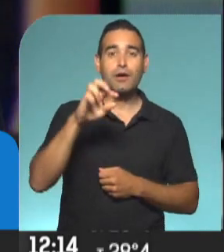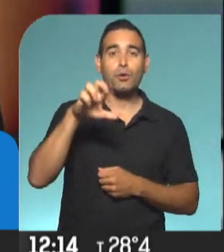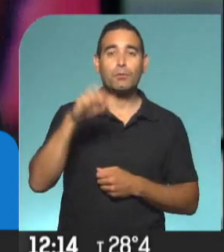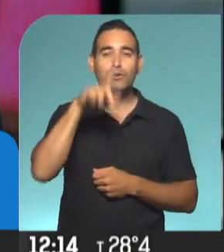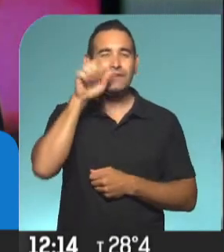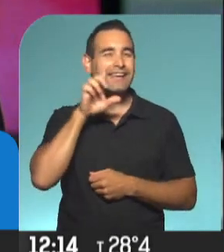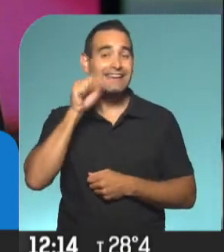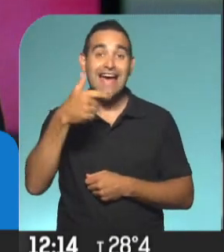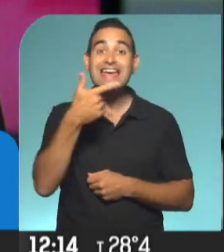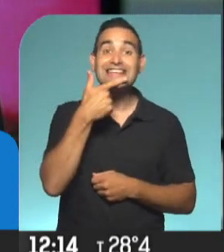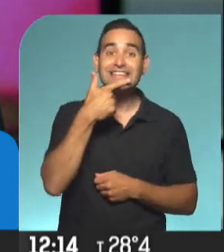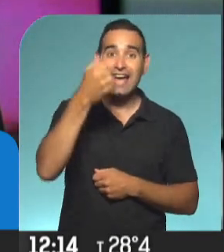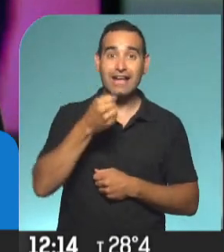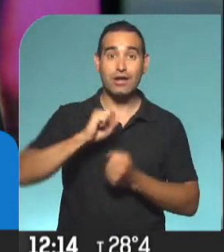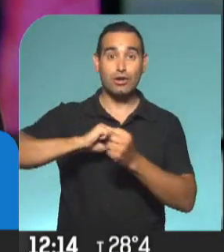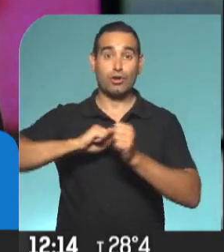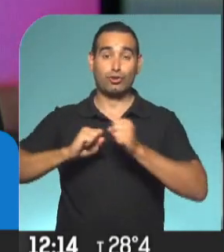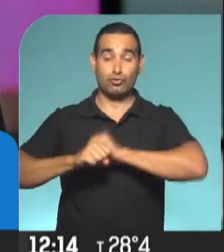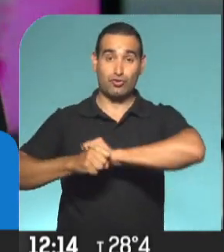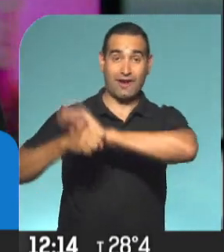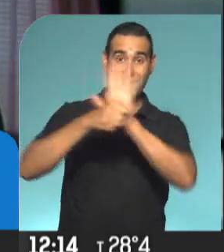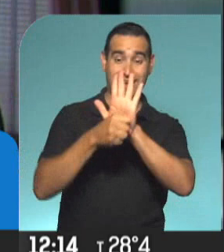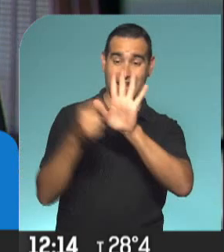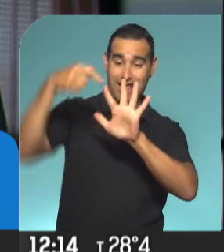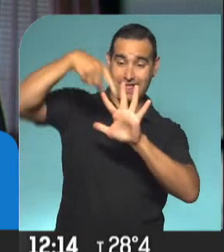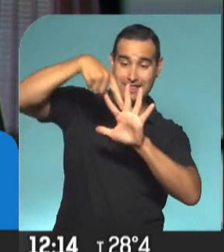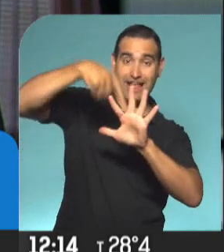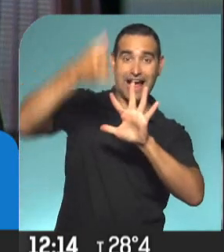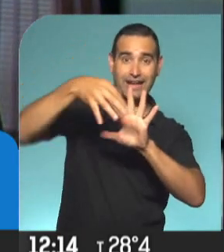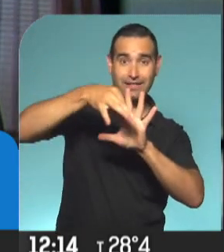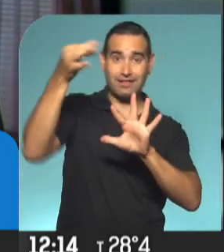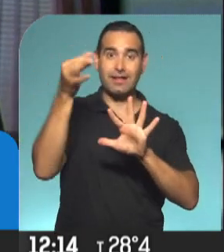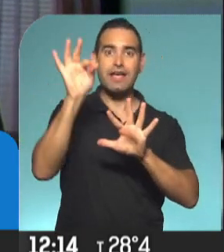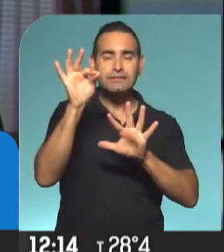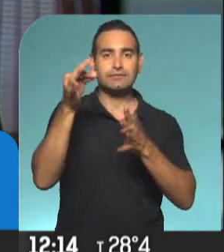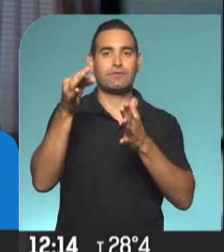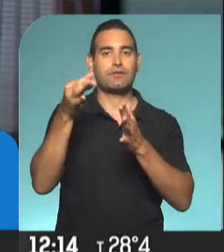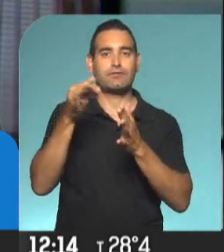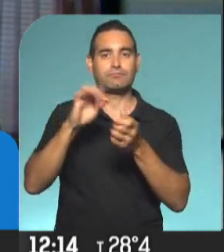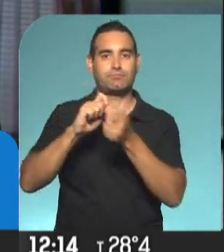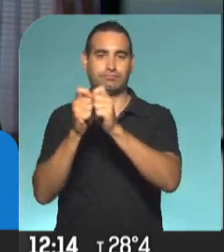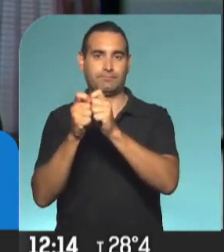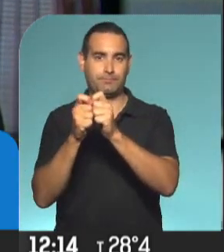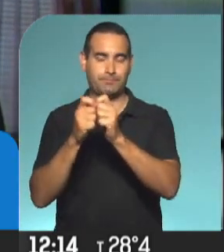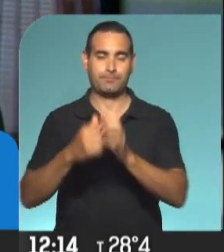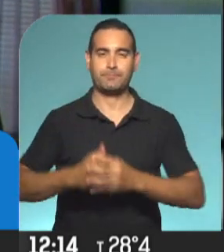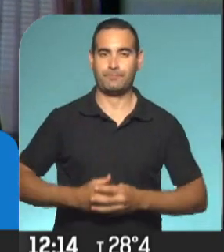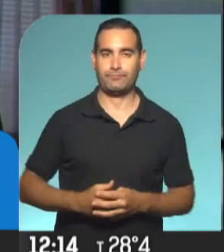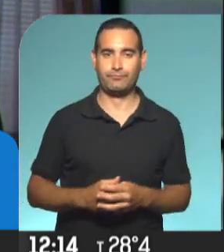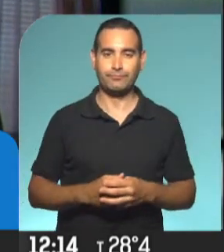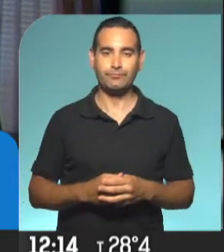que es la proteína blanco de todas las vacunas y de toda nuestra defensa inmunitaria.